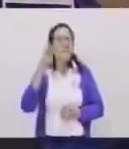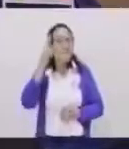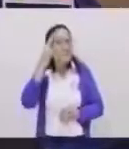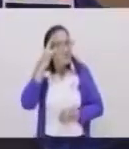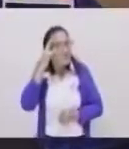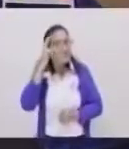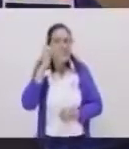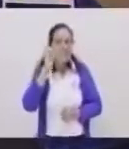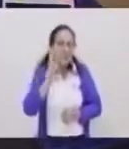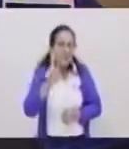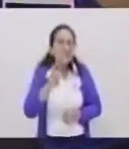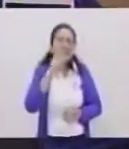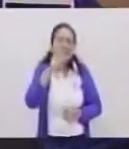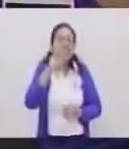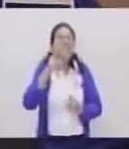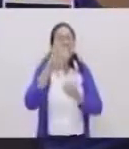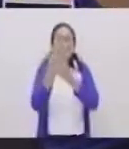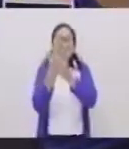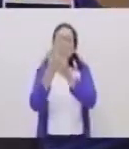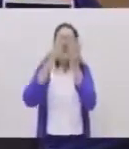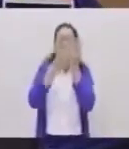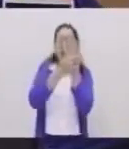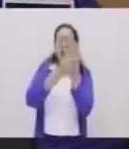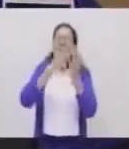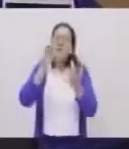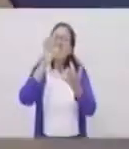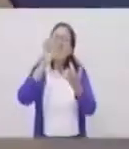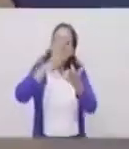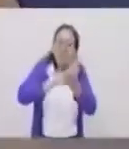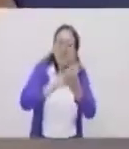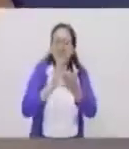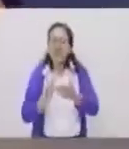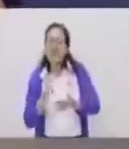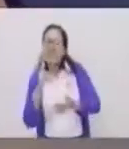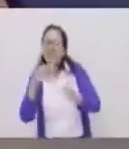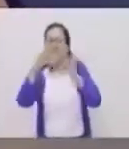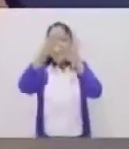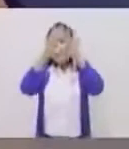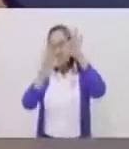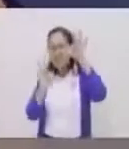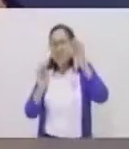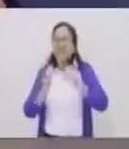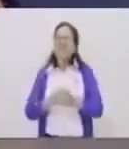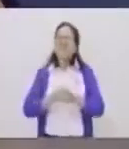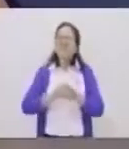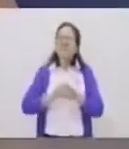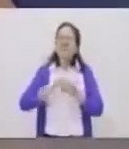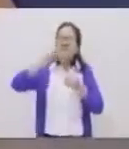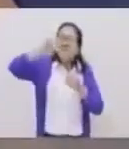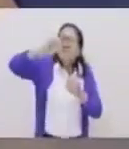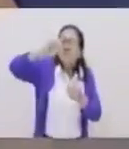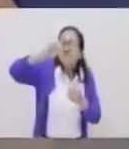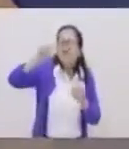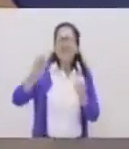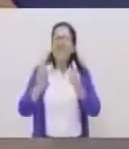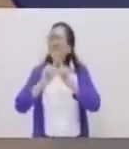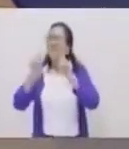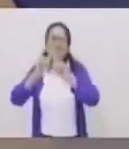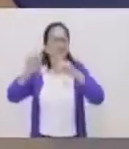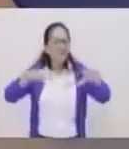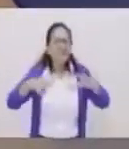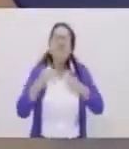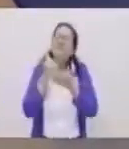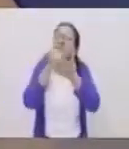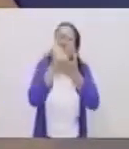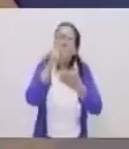Recuerda siempre que el aprestamiento, que es cortar, pegar, hacer pelotitas, rasgar, todas estas actividades